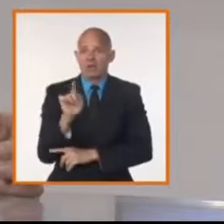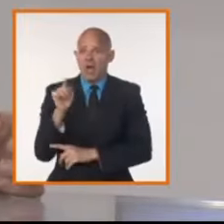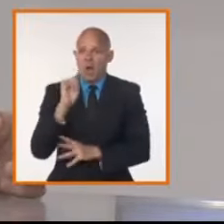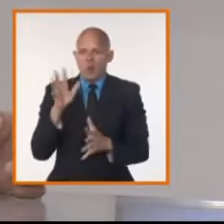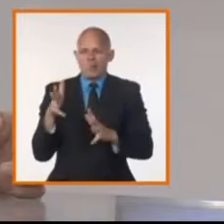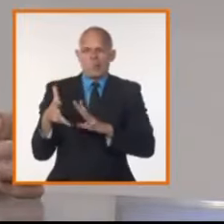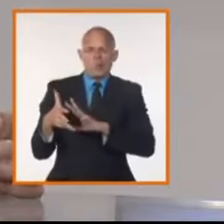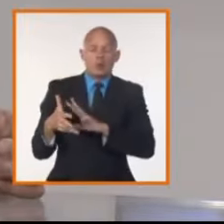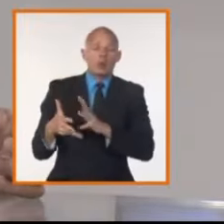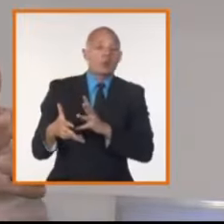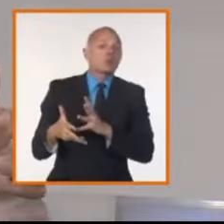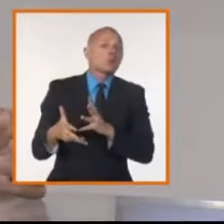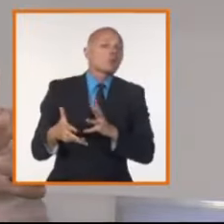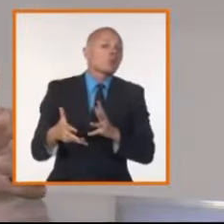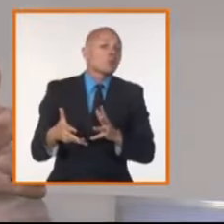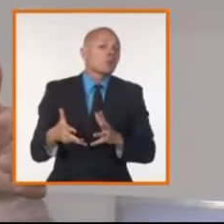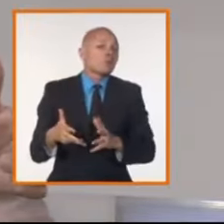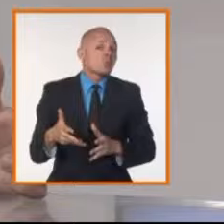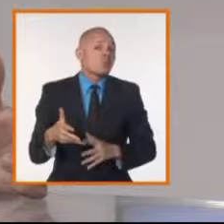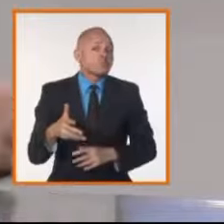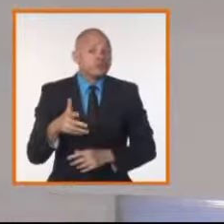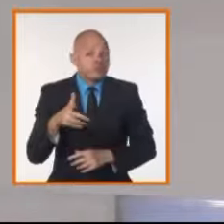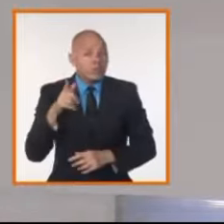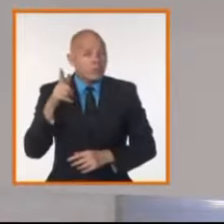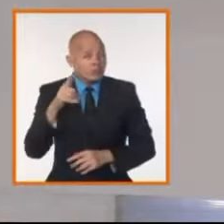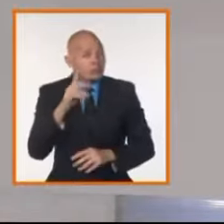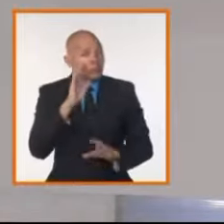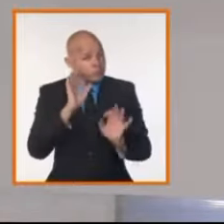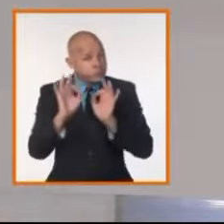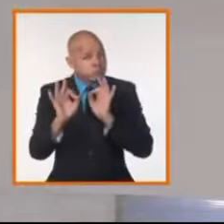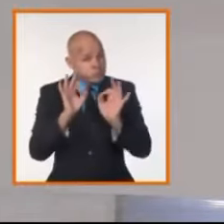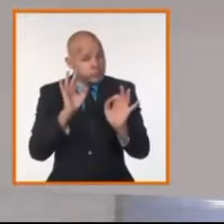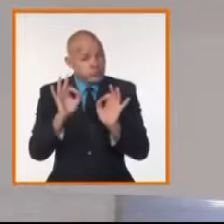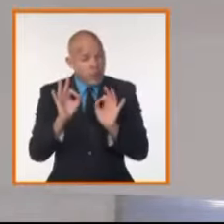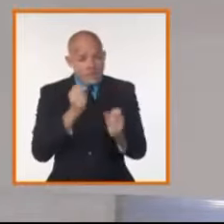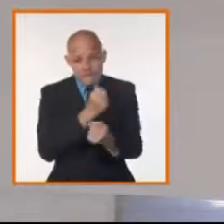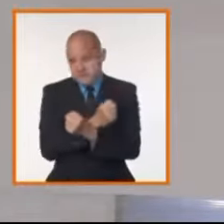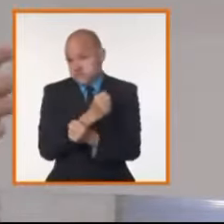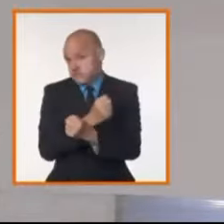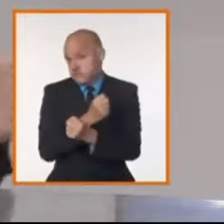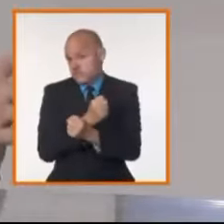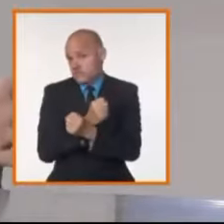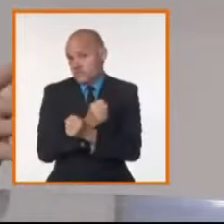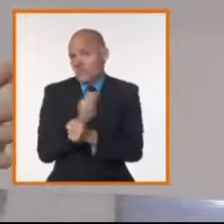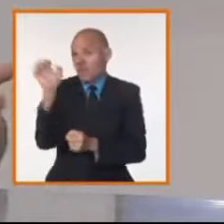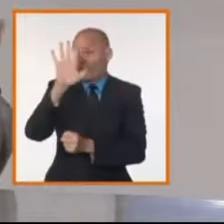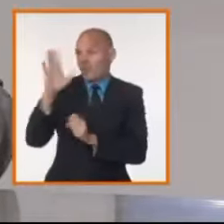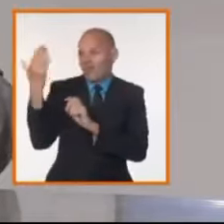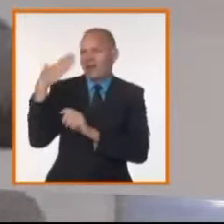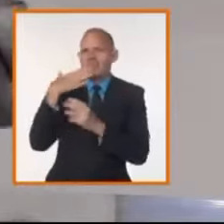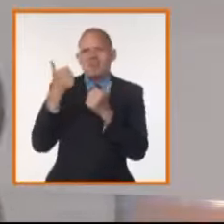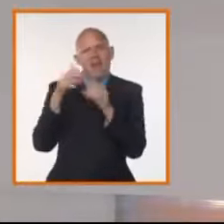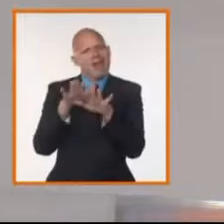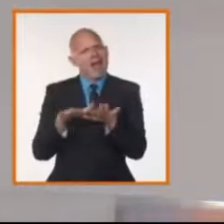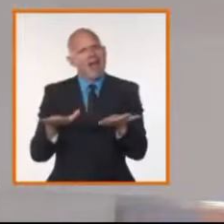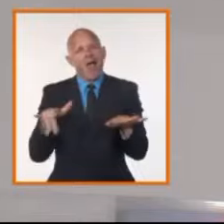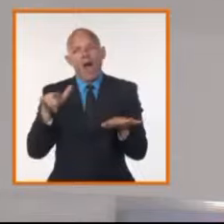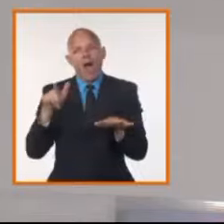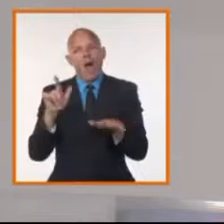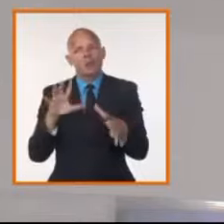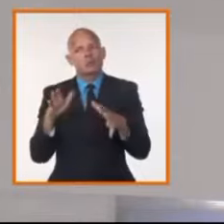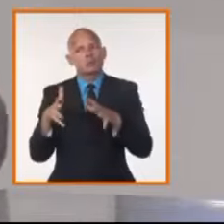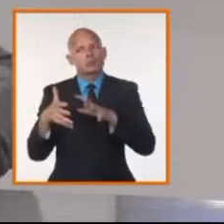una señal muy grave un mensaje muy grave para para el mundo porque te dice de cómo está el resto claro también hay otra lectura y habla era una